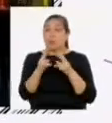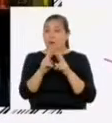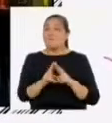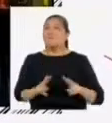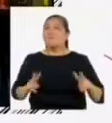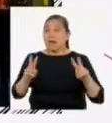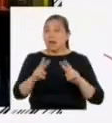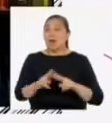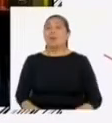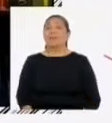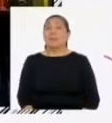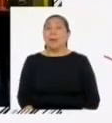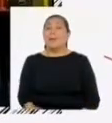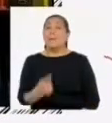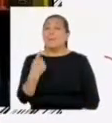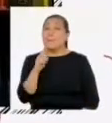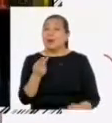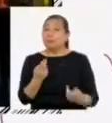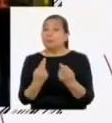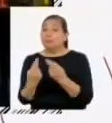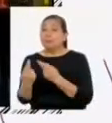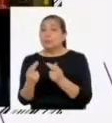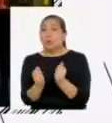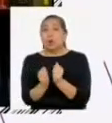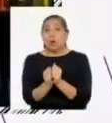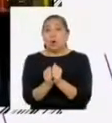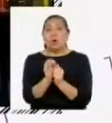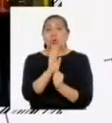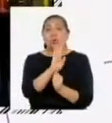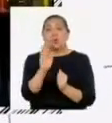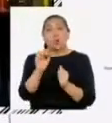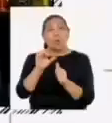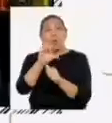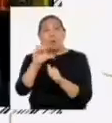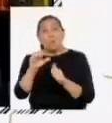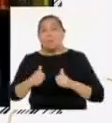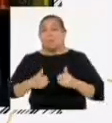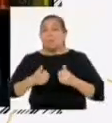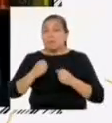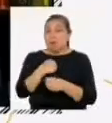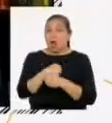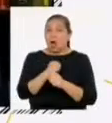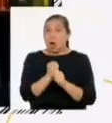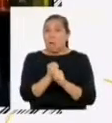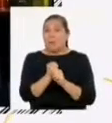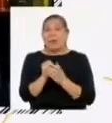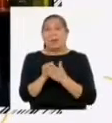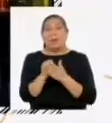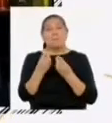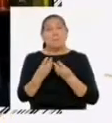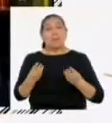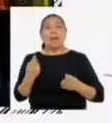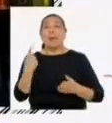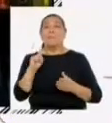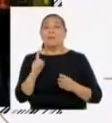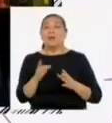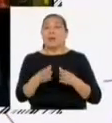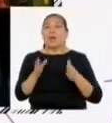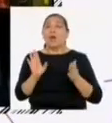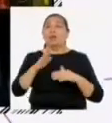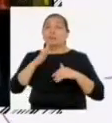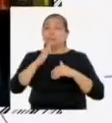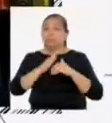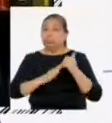mucho valor y prestigio, para relacionarse con su entorno, para hacer obras de metales, para hacer